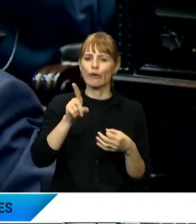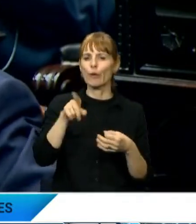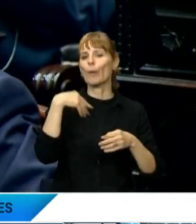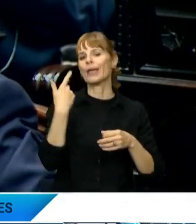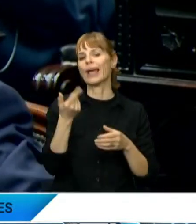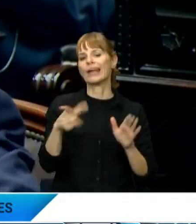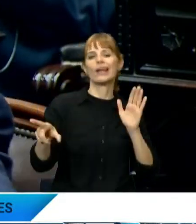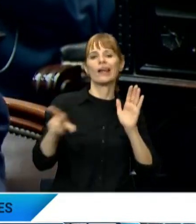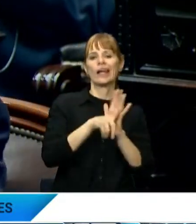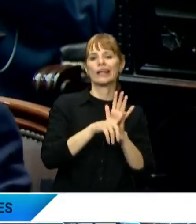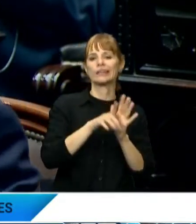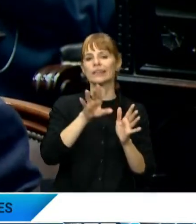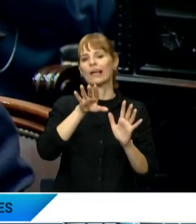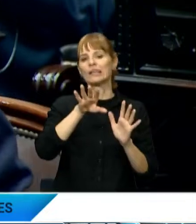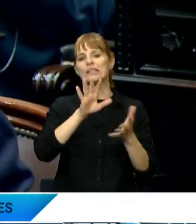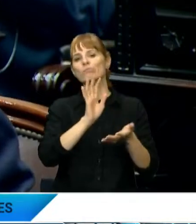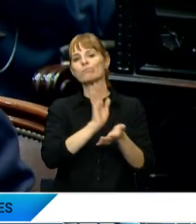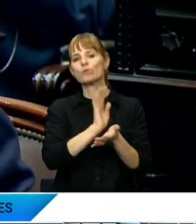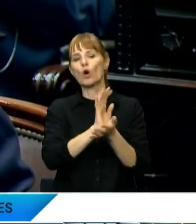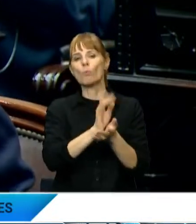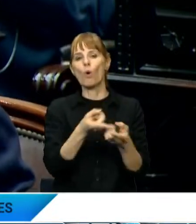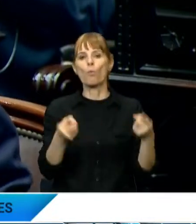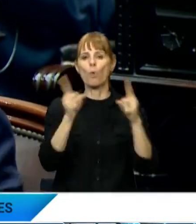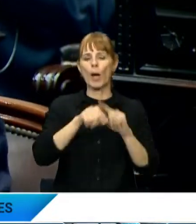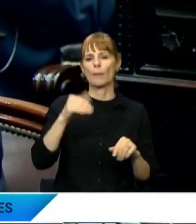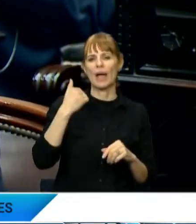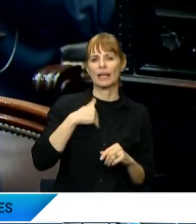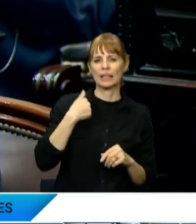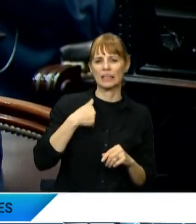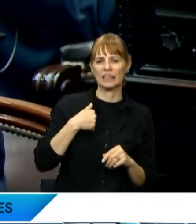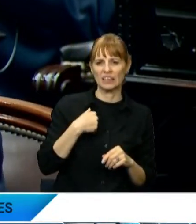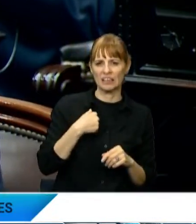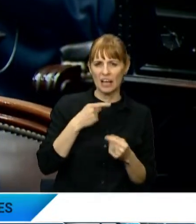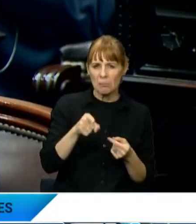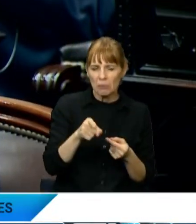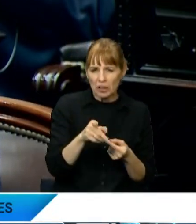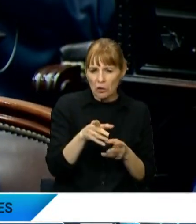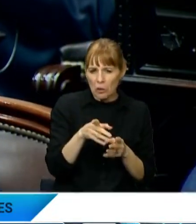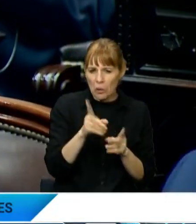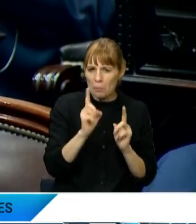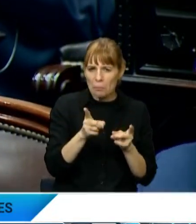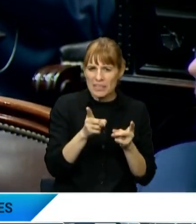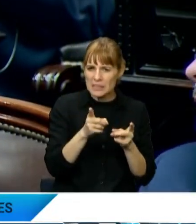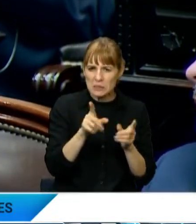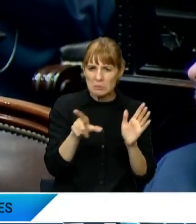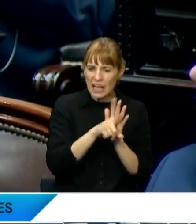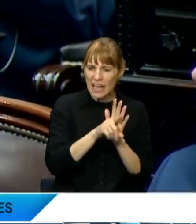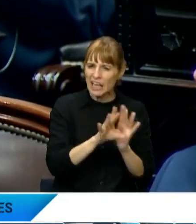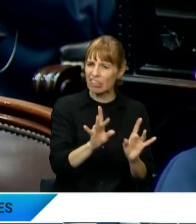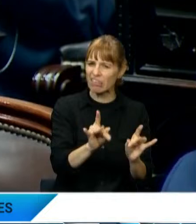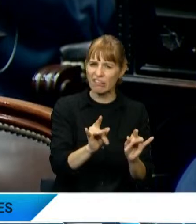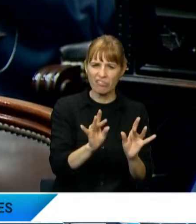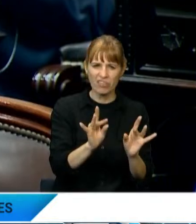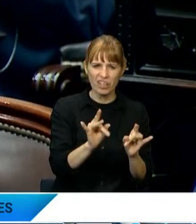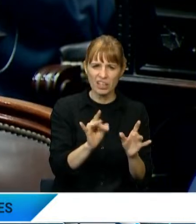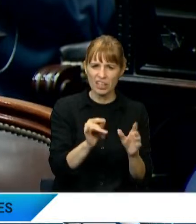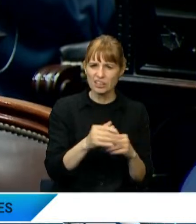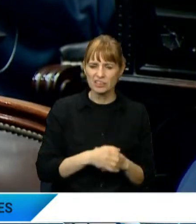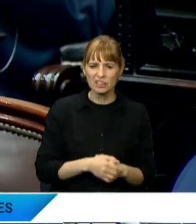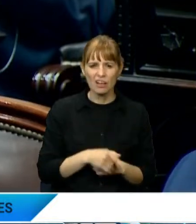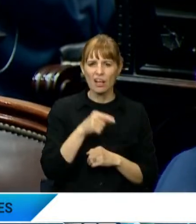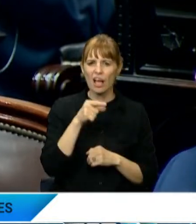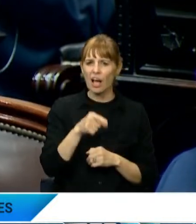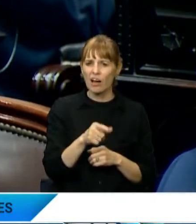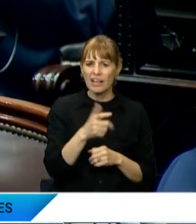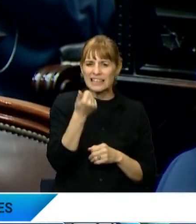que configuran la refundación de la Argentina y que son de muy difícil tratamiento. Estamos poniendo fin a un